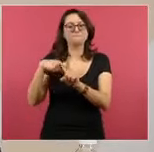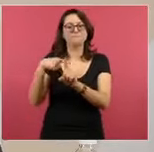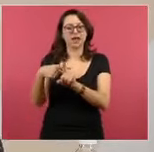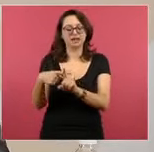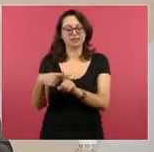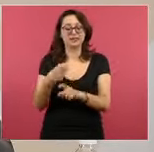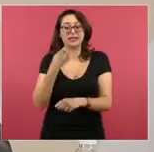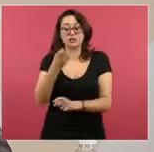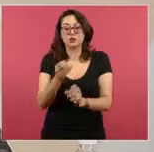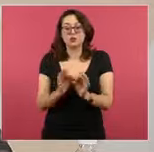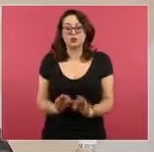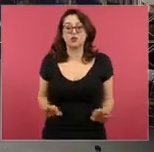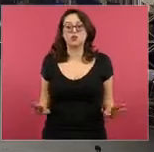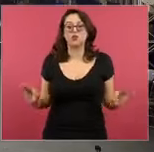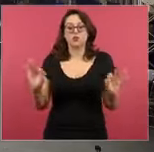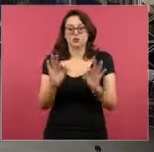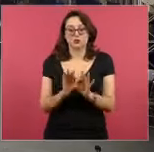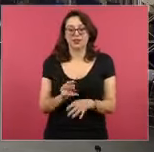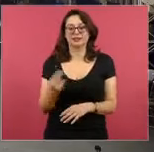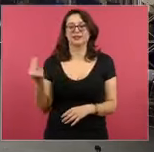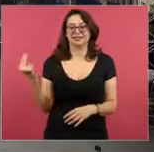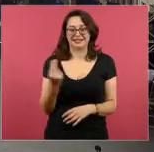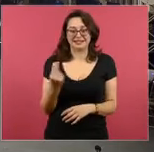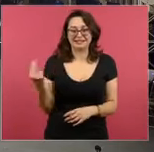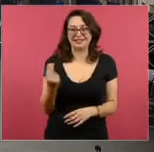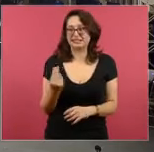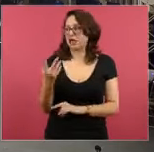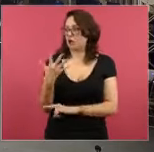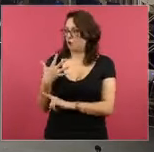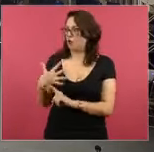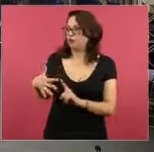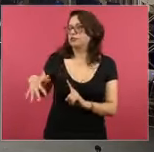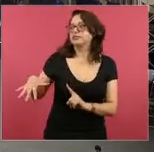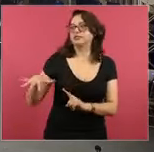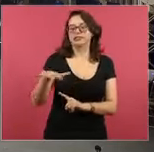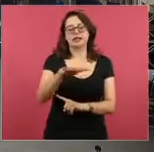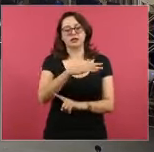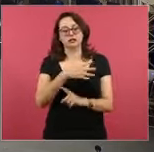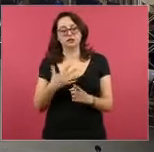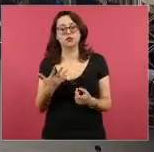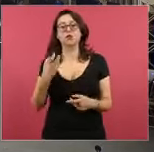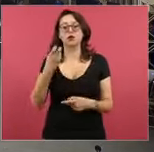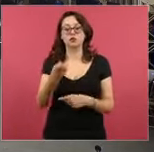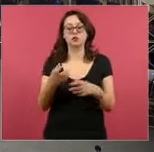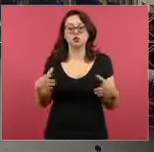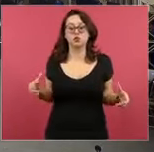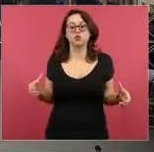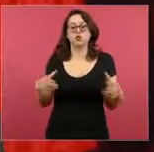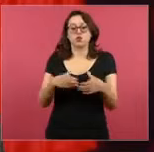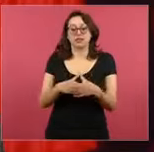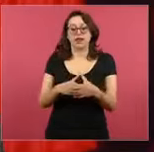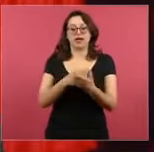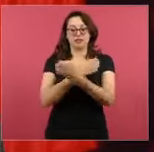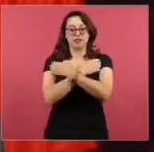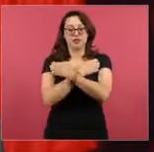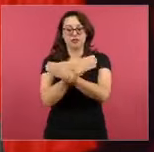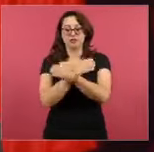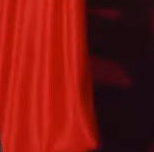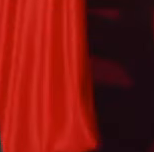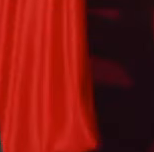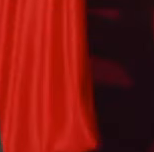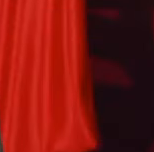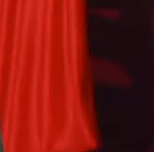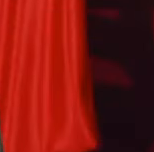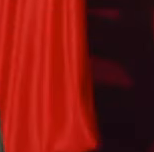hay esa necesidad, aquí existe esa problemática. Es las comunidades educativas quienes van a decir o van a poner